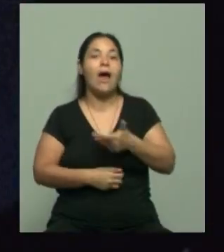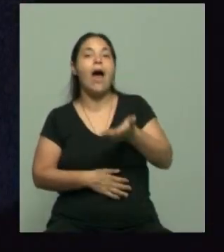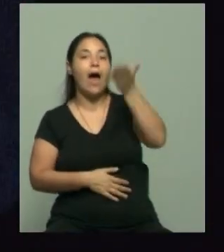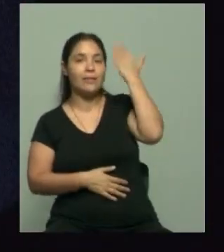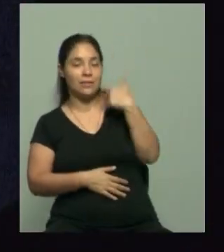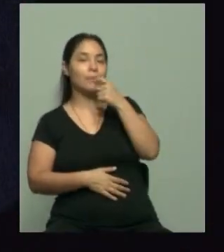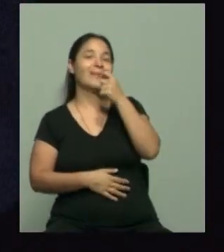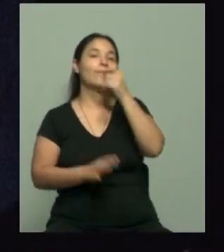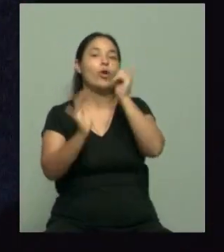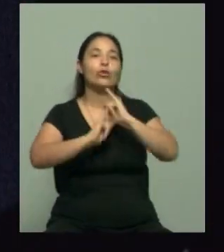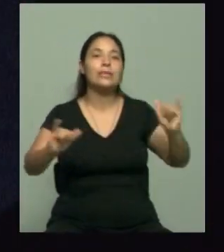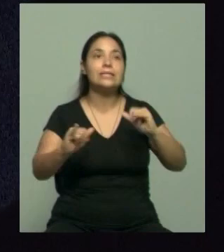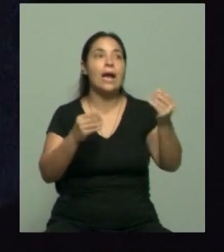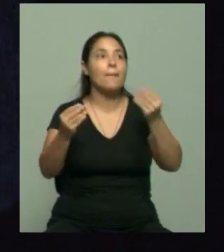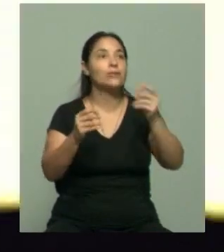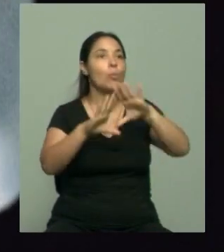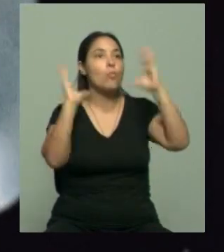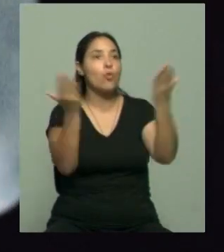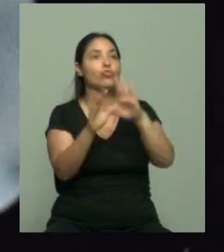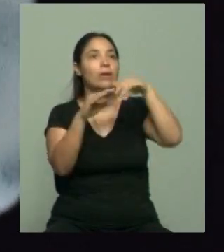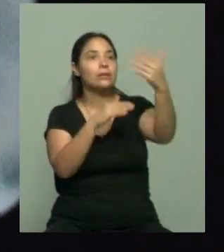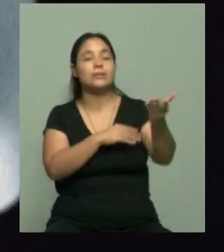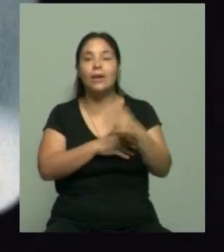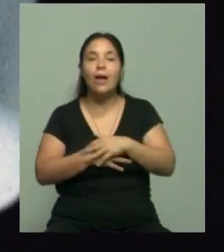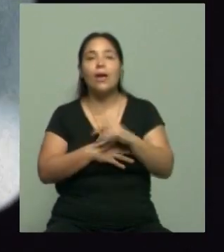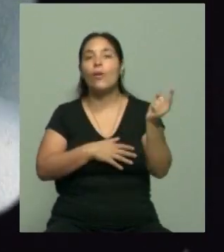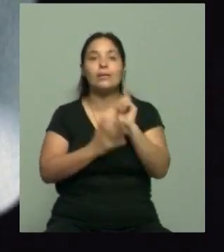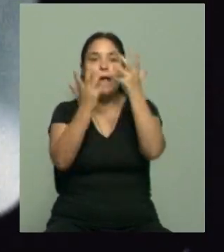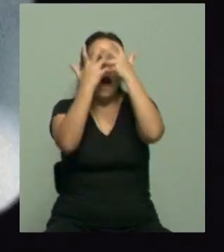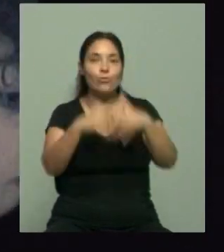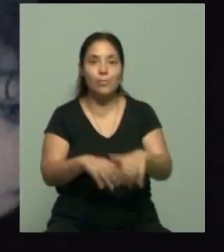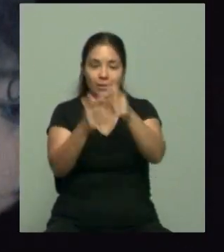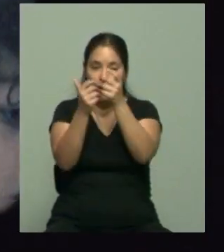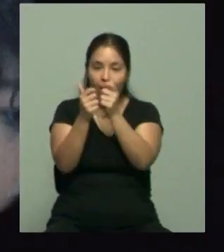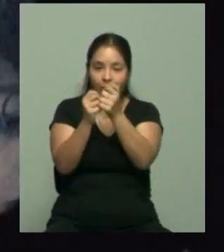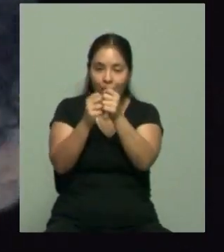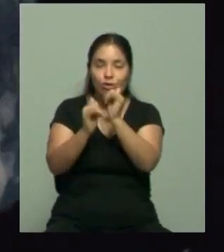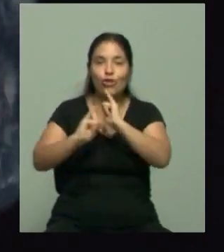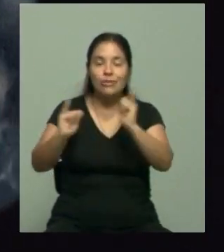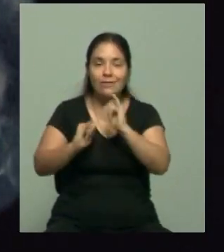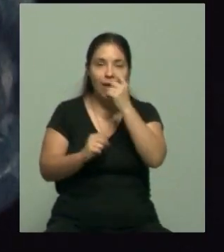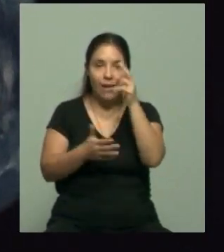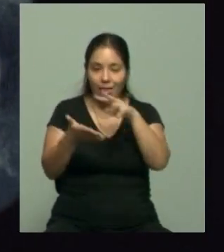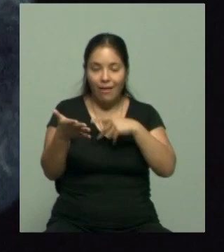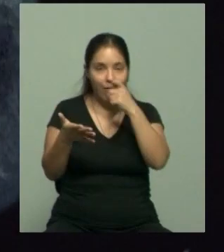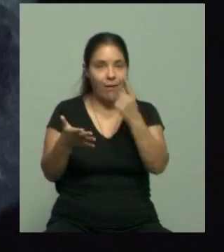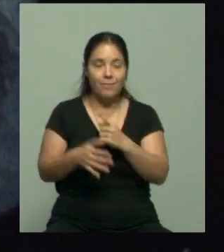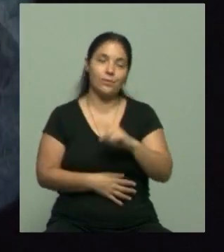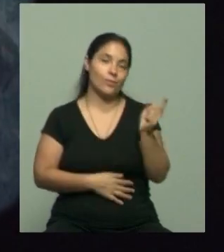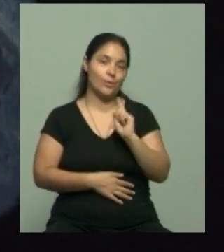que te enteraras de algo que había pasado en otro lugar del mundo, no era la inmediatez que hoy tenés en las noticias. Entonces, poder acceder a través de